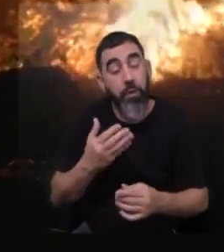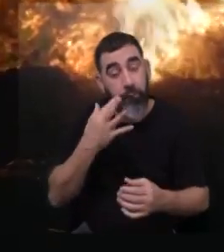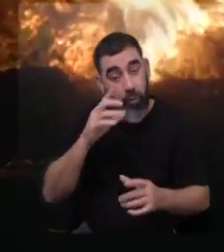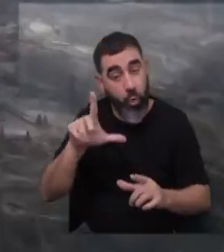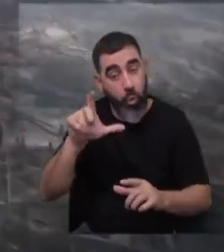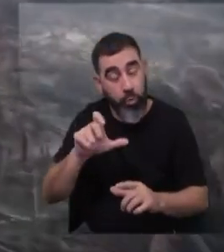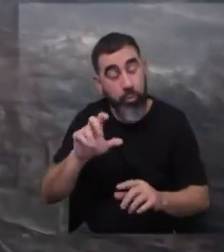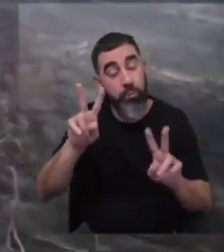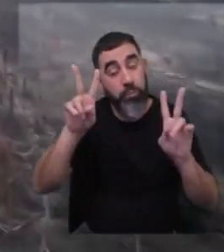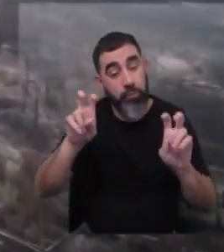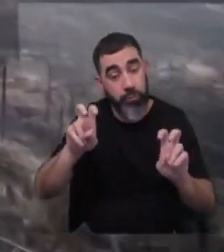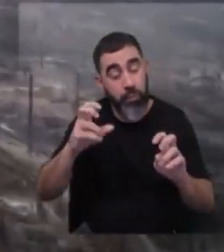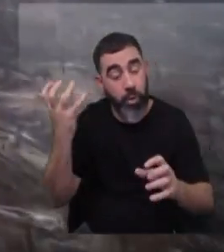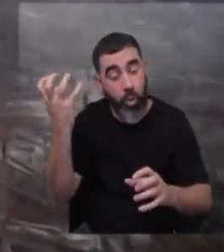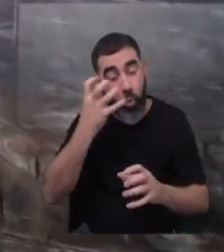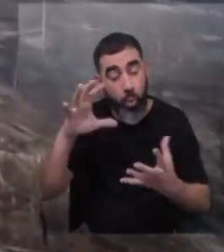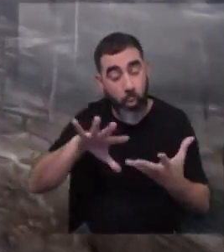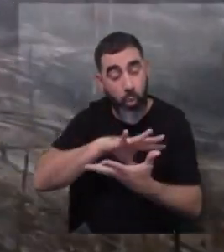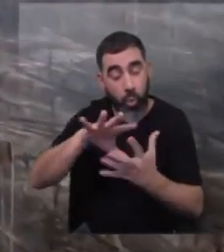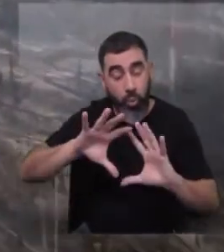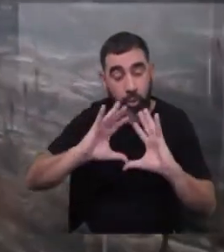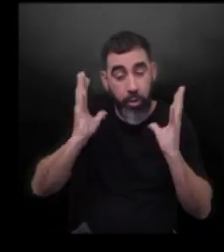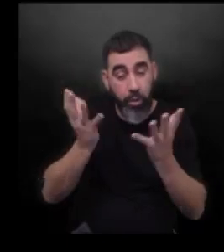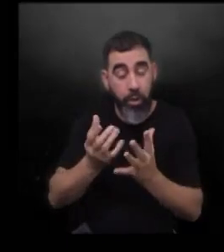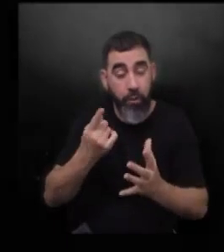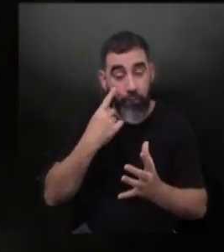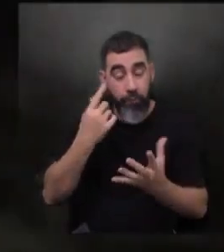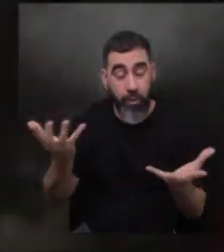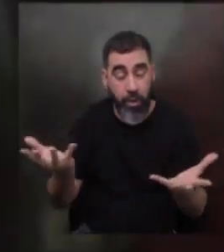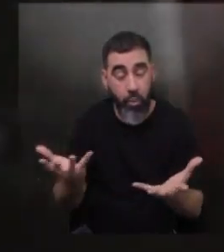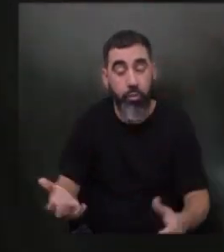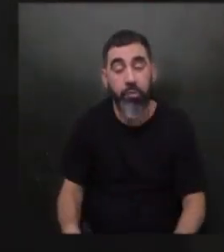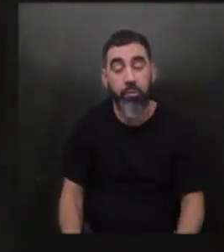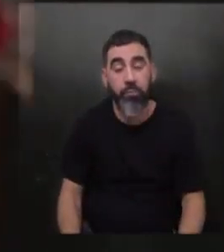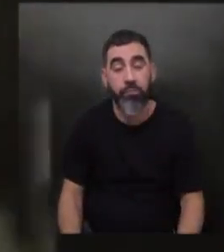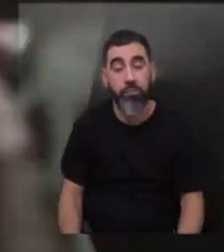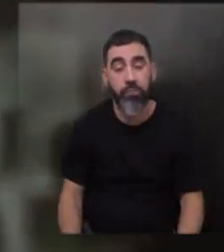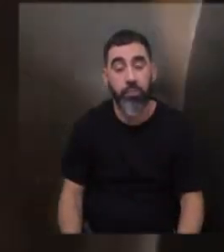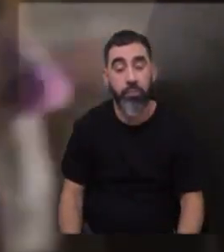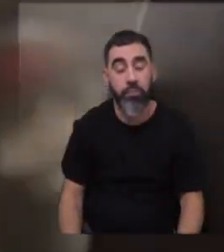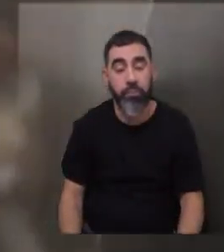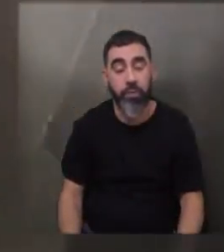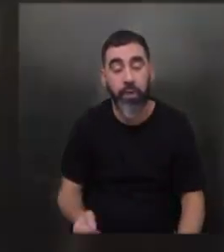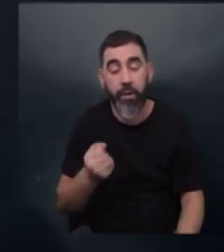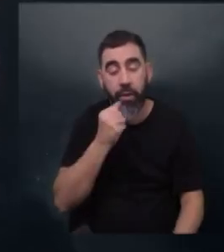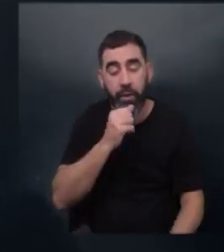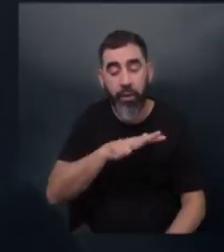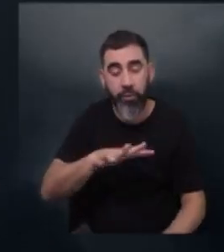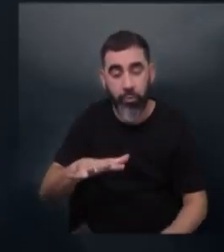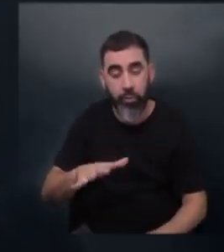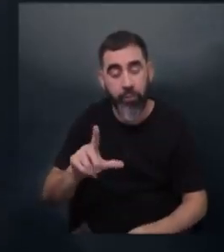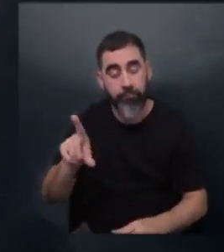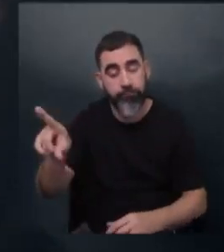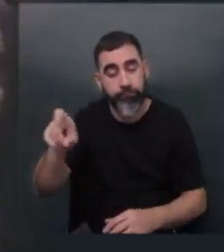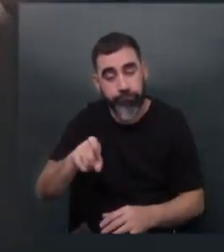obviamente una de las catástrofes más importantes que está viviendo el planeta en estos tiempos. Es una historia llena de inspiración